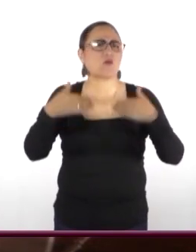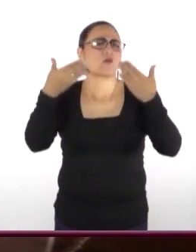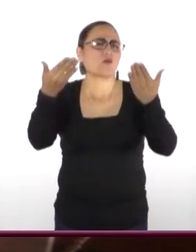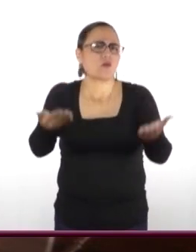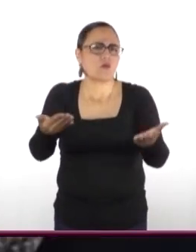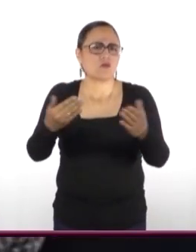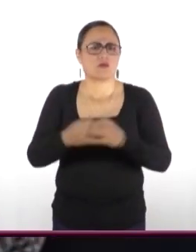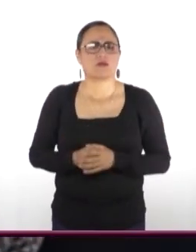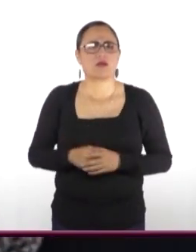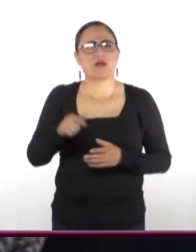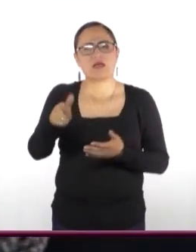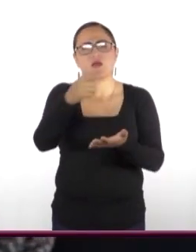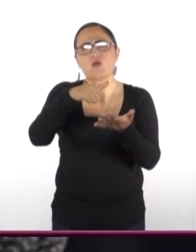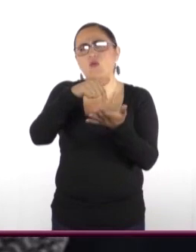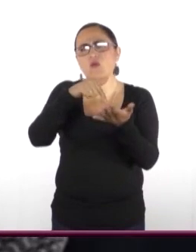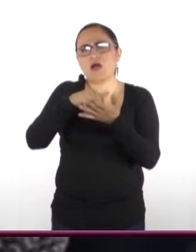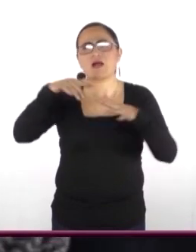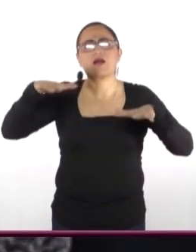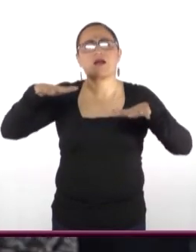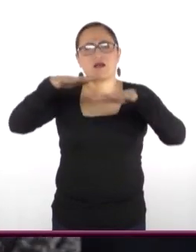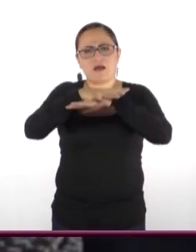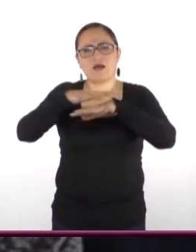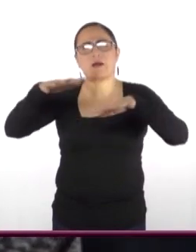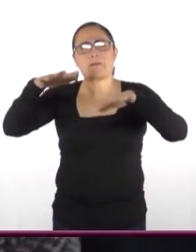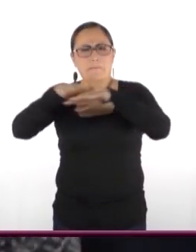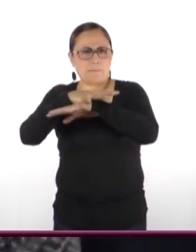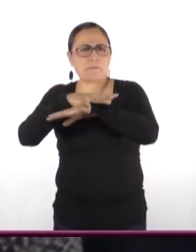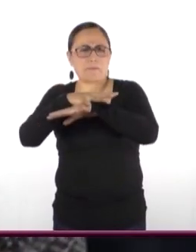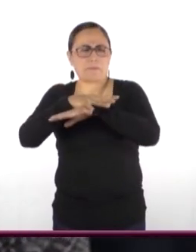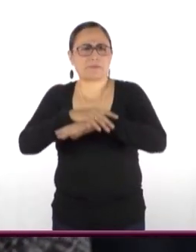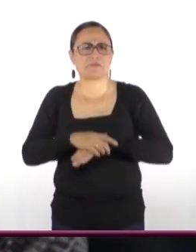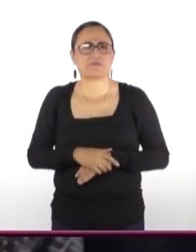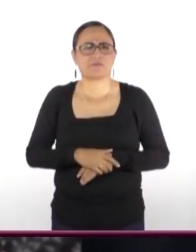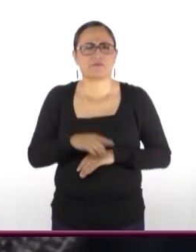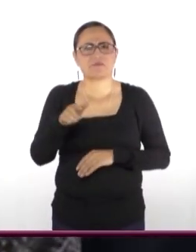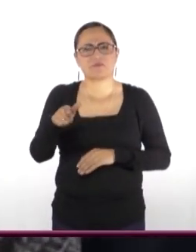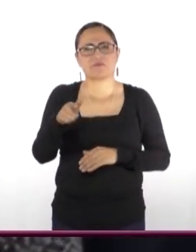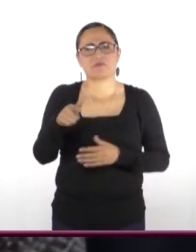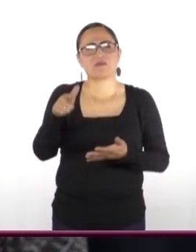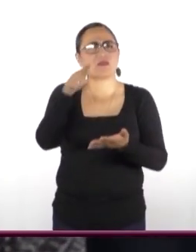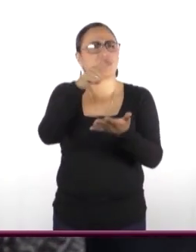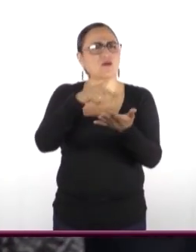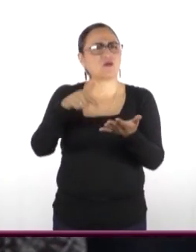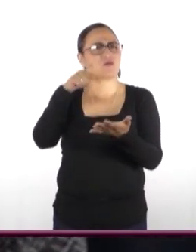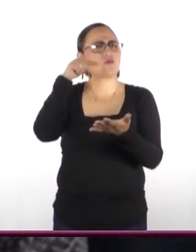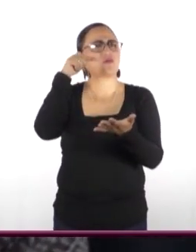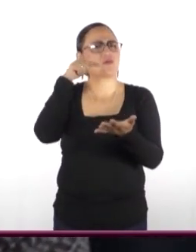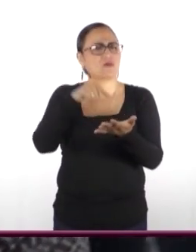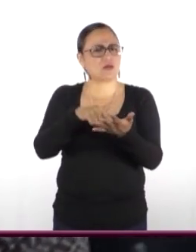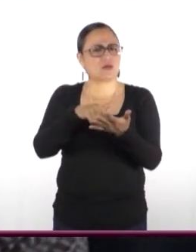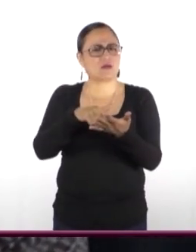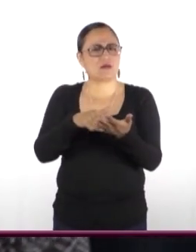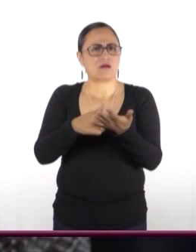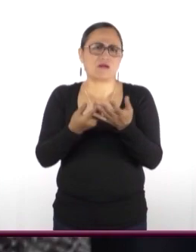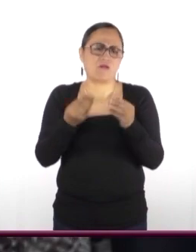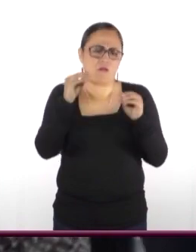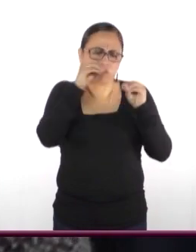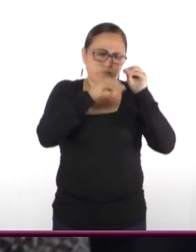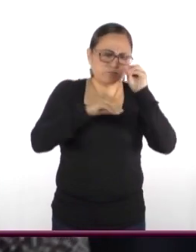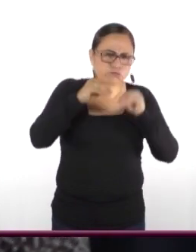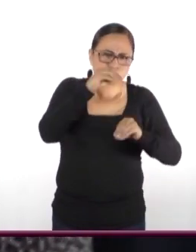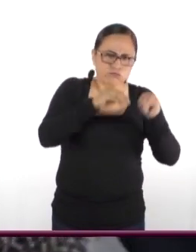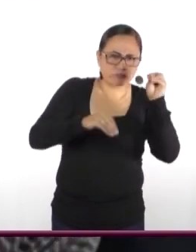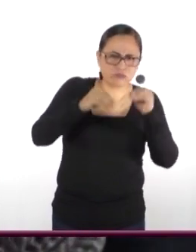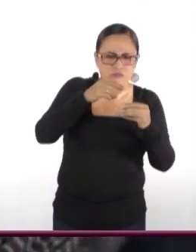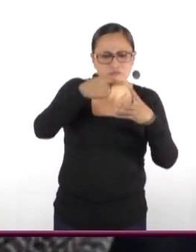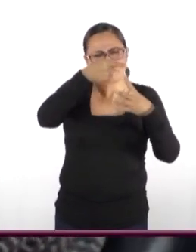¿verdad? Es transformar un espacio, y en ese sentido, el espacio siempre se puede